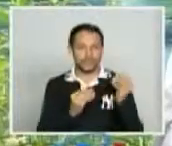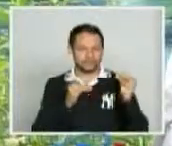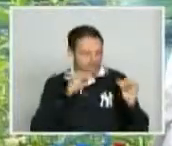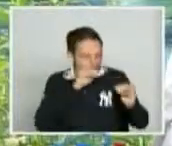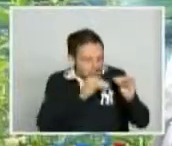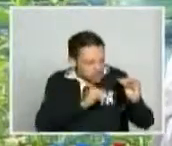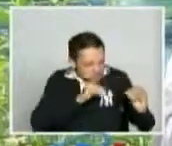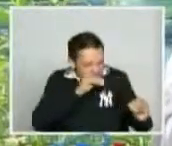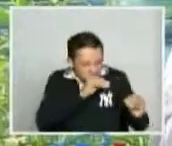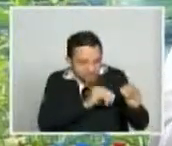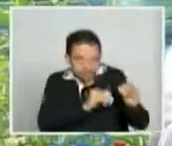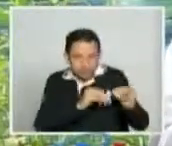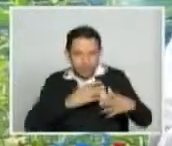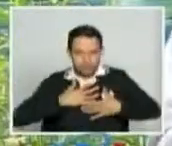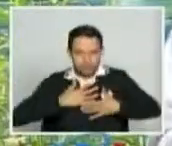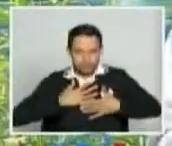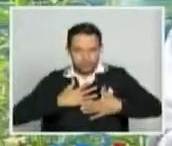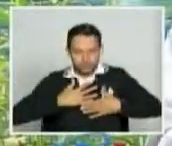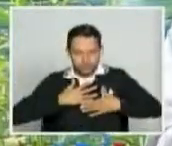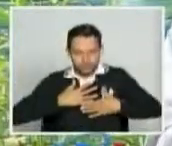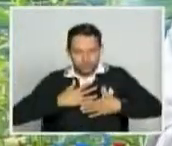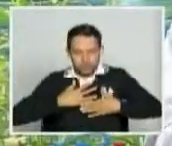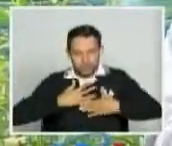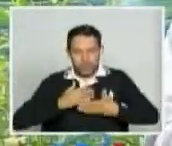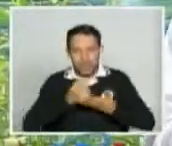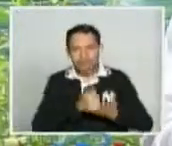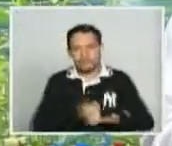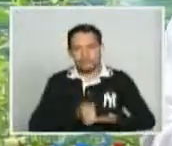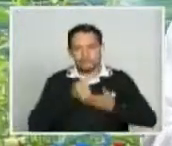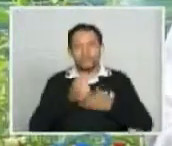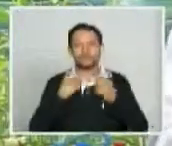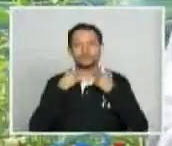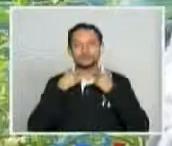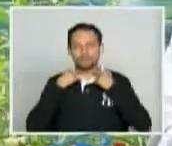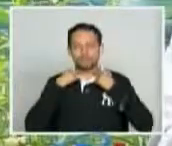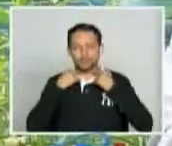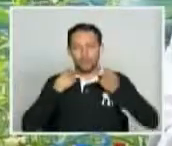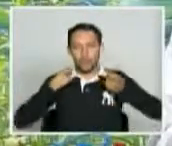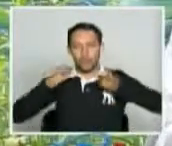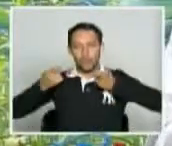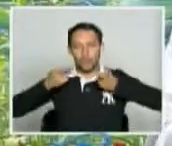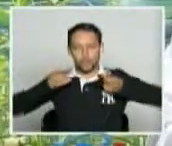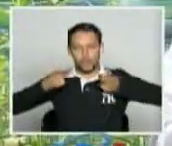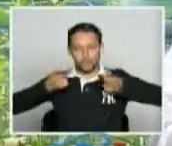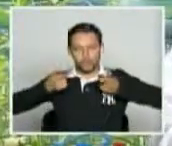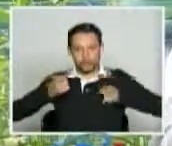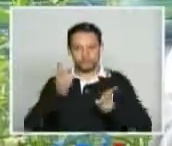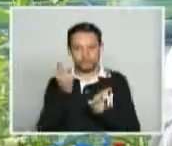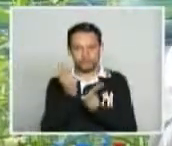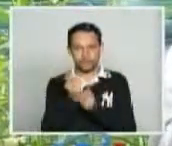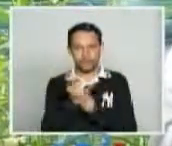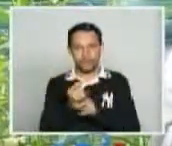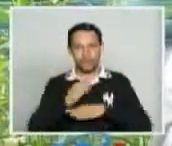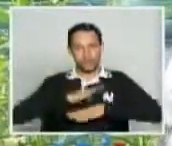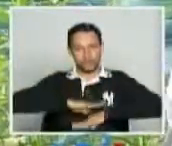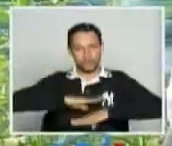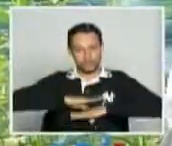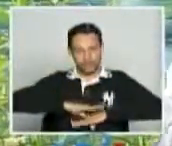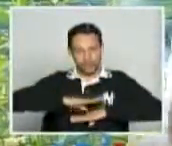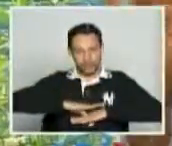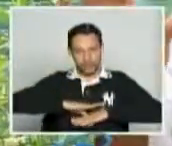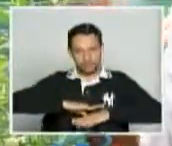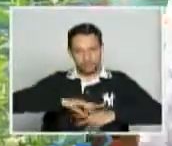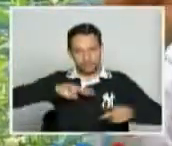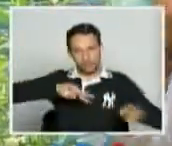una radioterapia para quemarle la tiroides y poderlo controlar y volverlo de